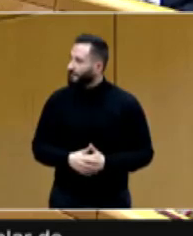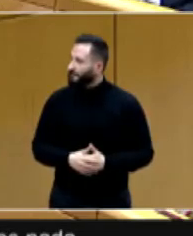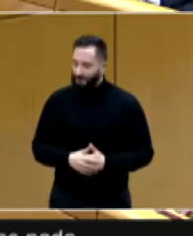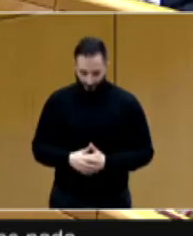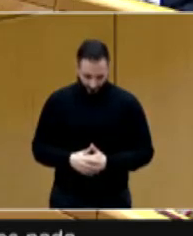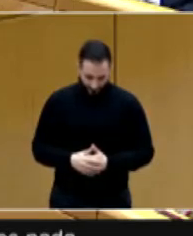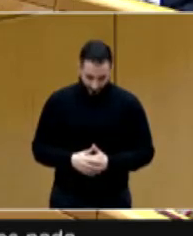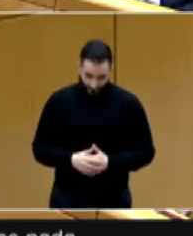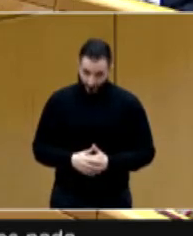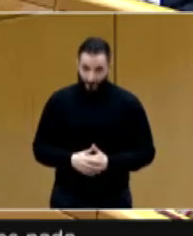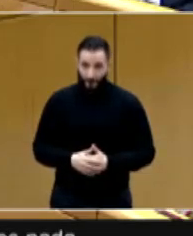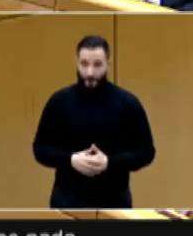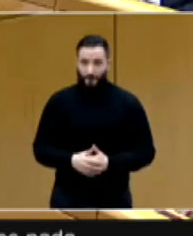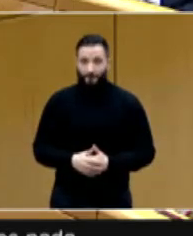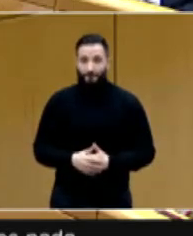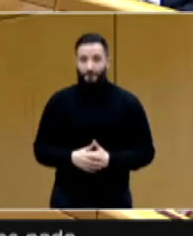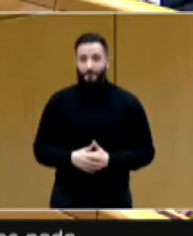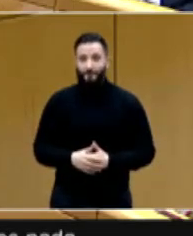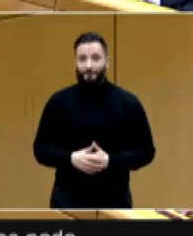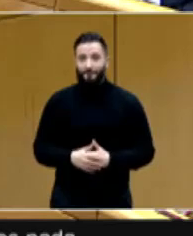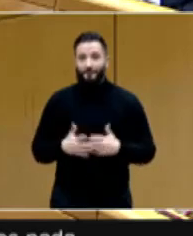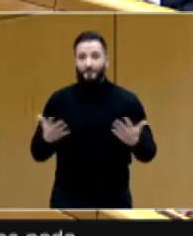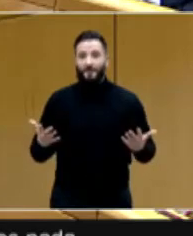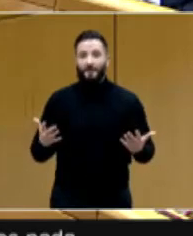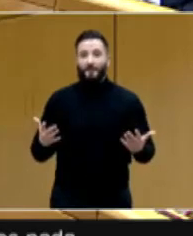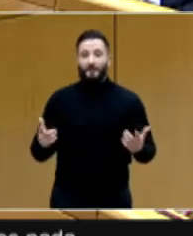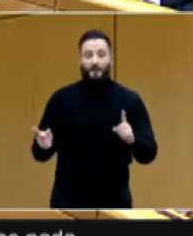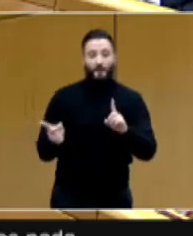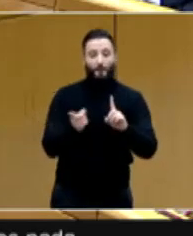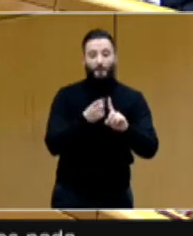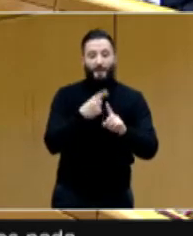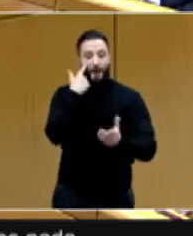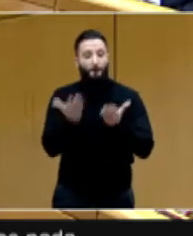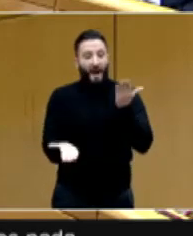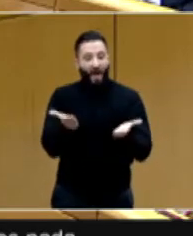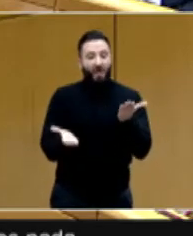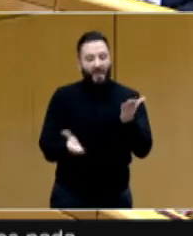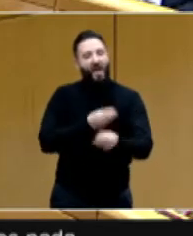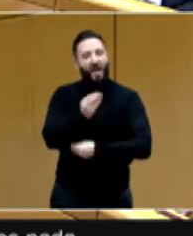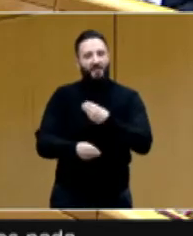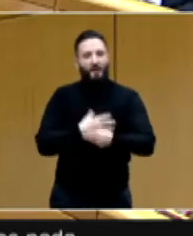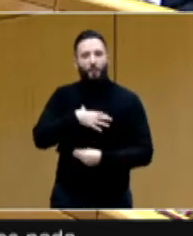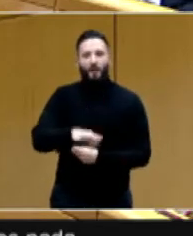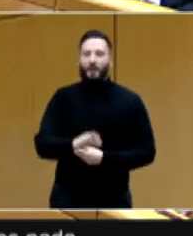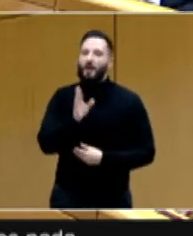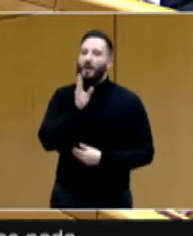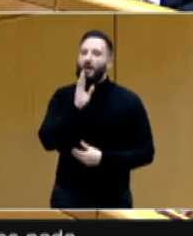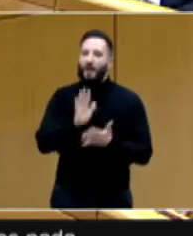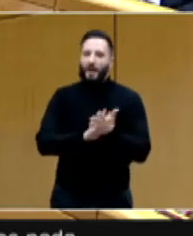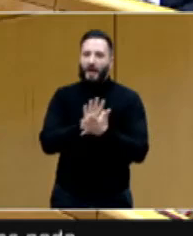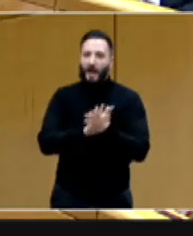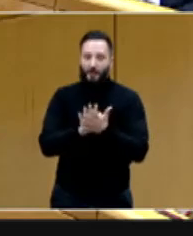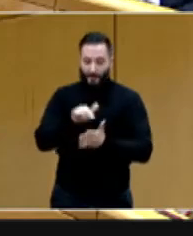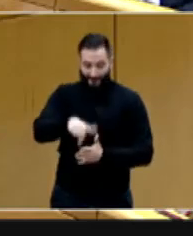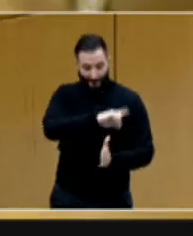evidentemente bueno de un primer balance se puede intentar hacer yo creo que si antes contaba los cambios que ha supuesto